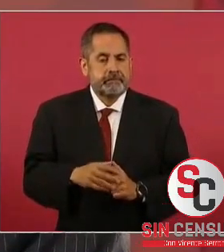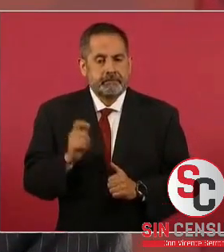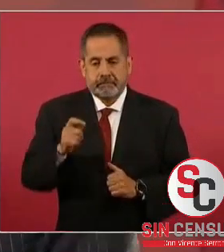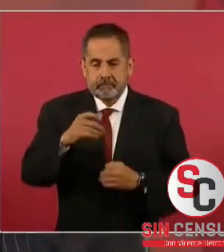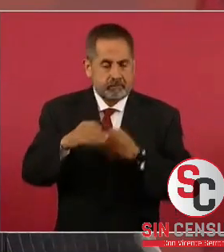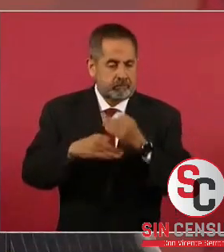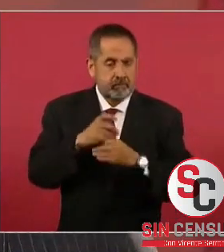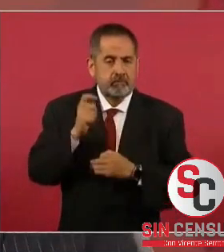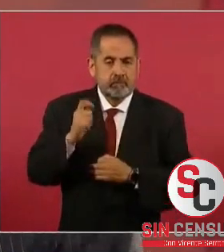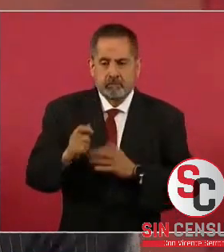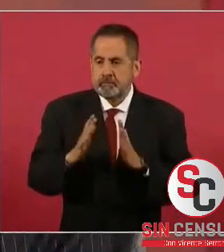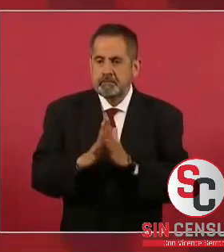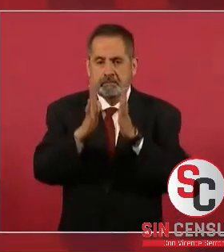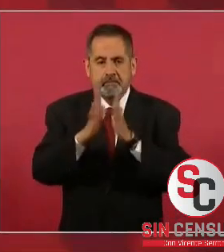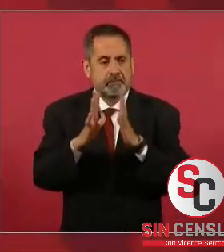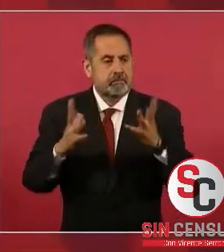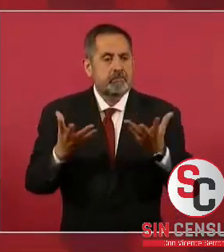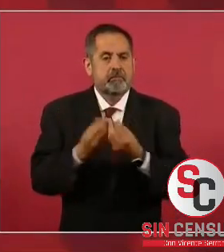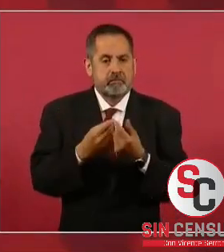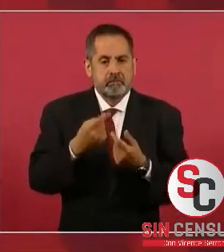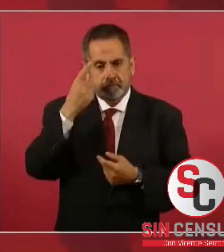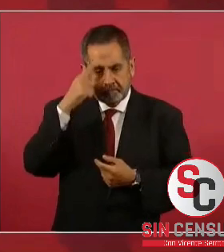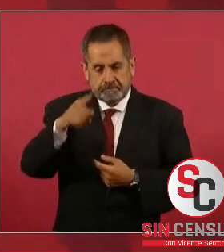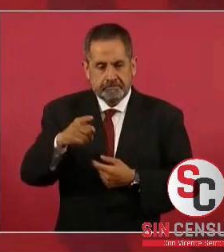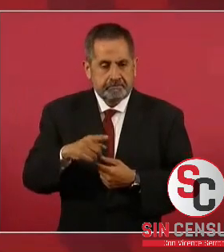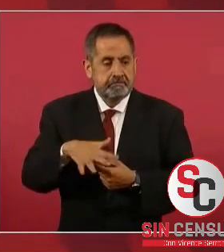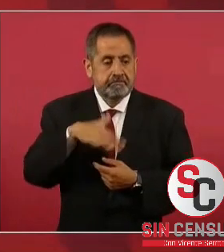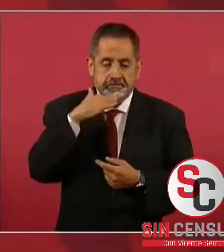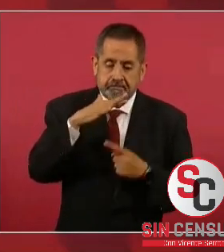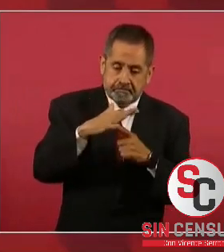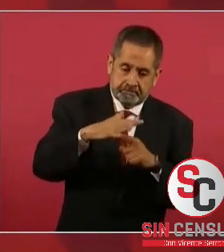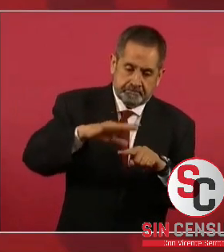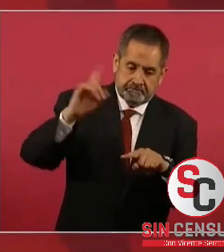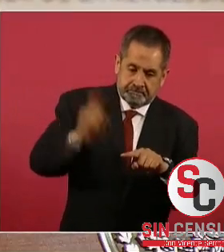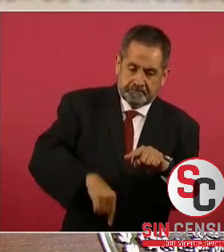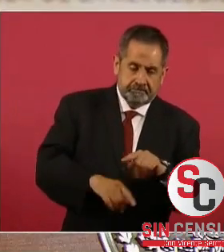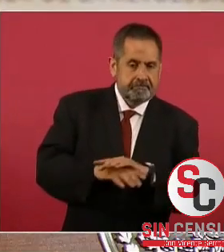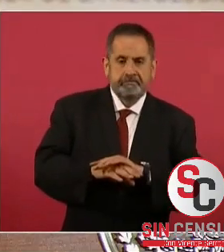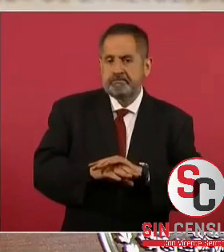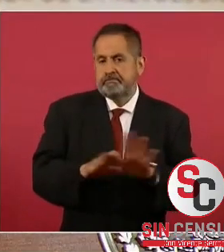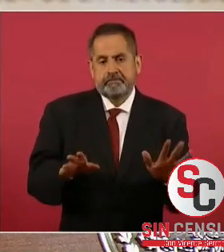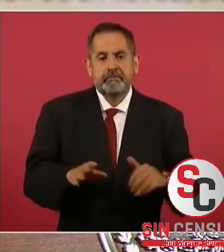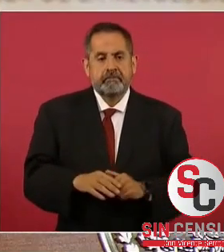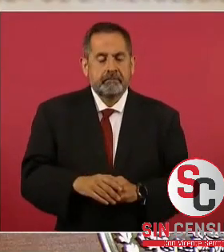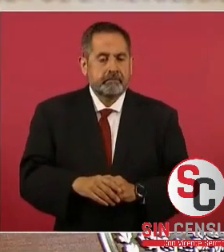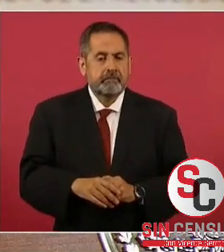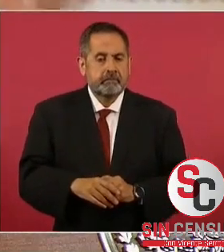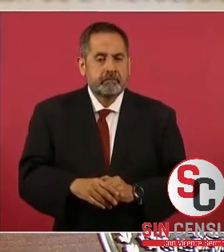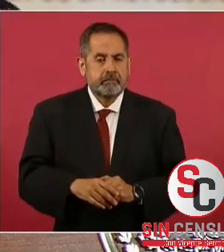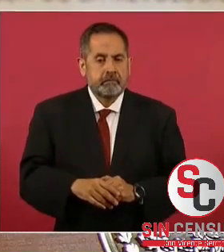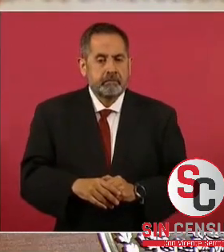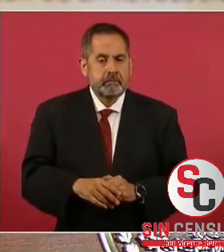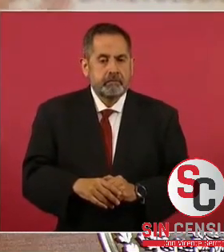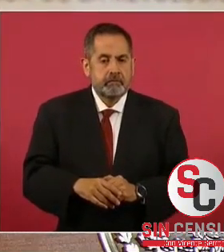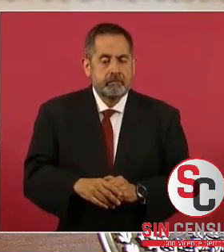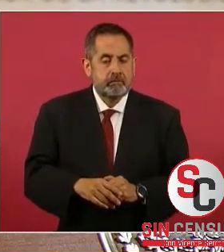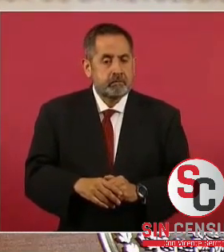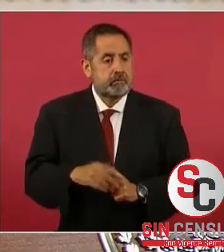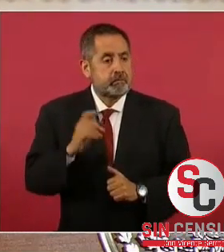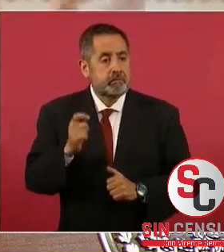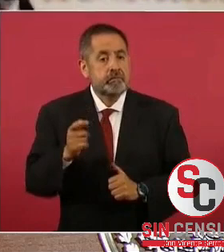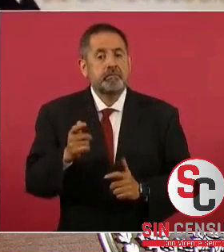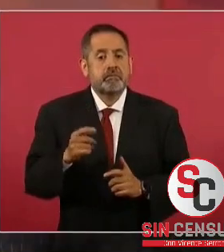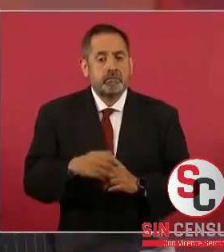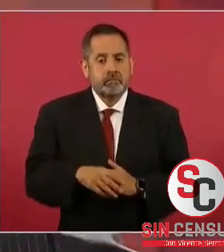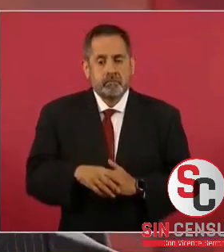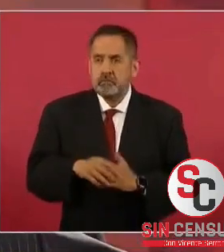que participar para desterrar de México la corrupción. Hay ejemplos,